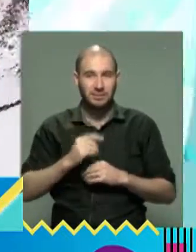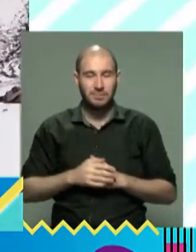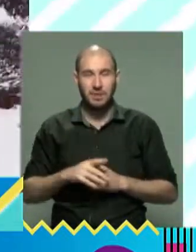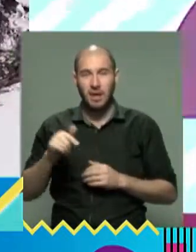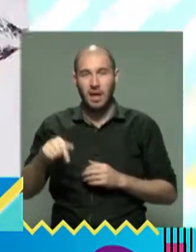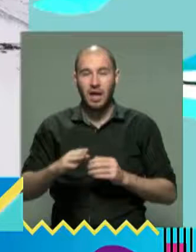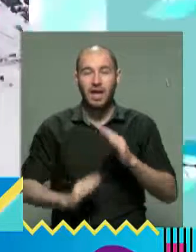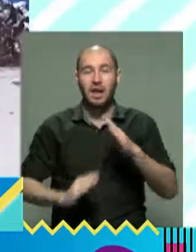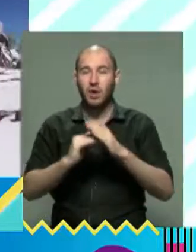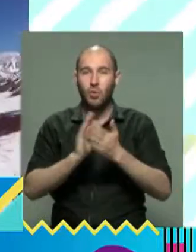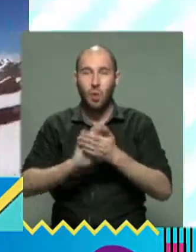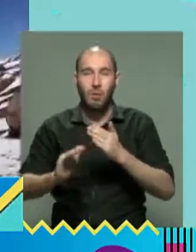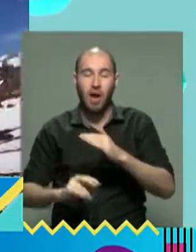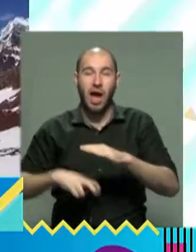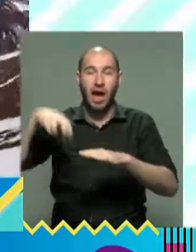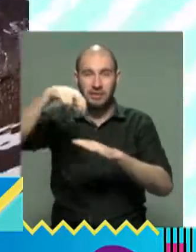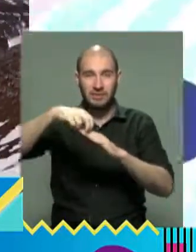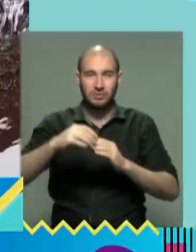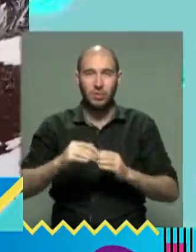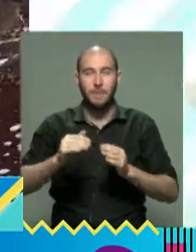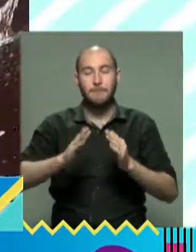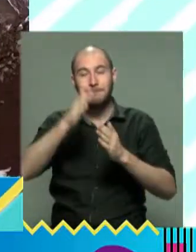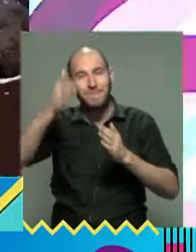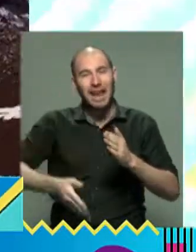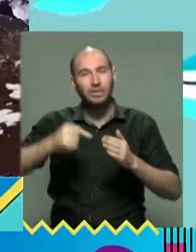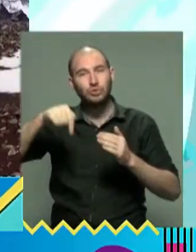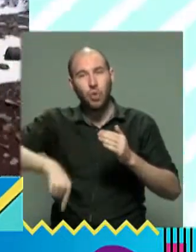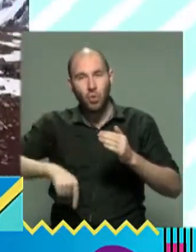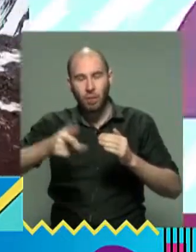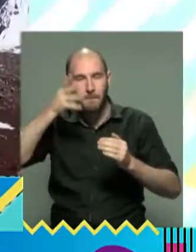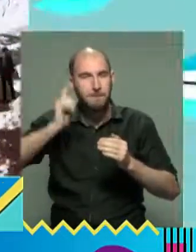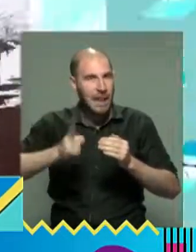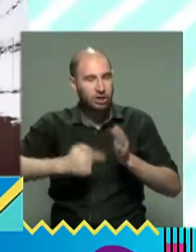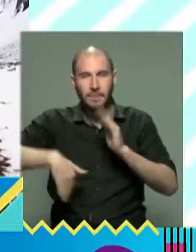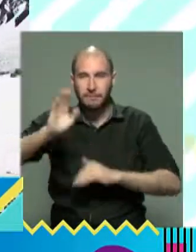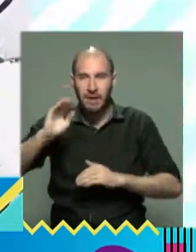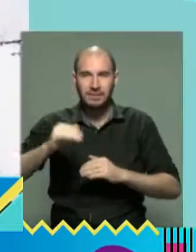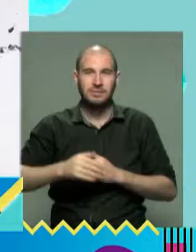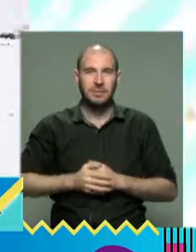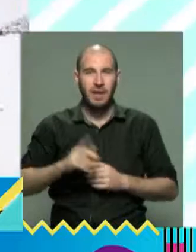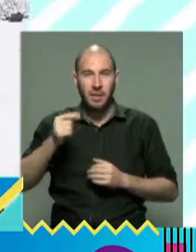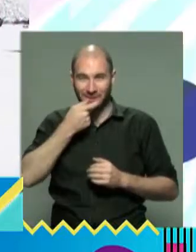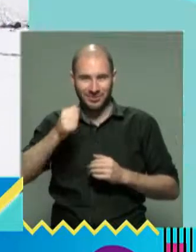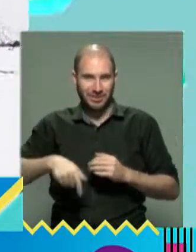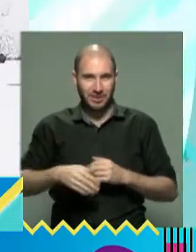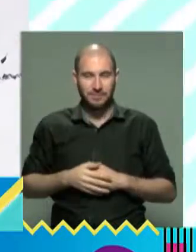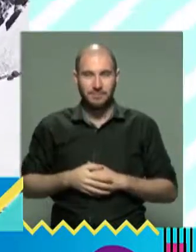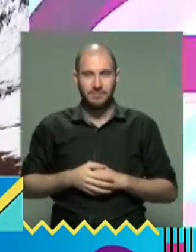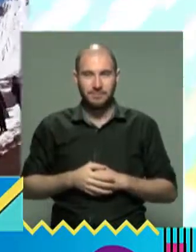un nuevo récord de ascenso por la pared sur, que es la más extrema escalada que tenemos en Mendoza,